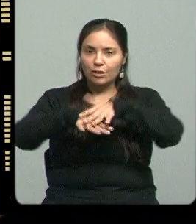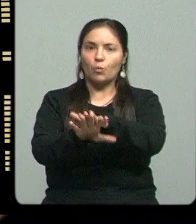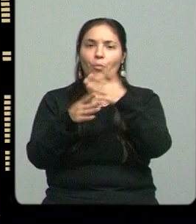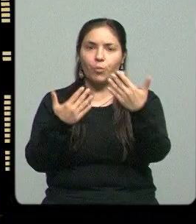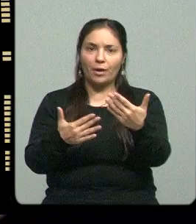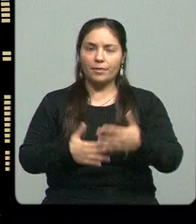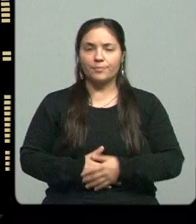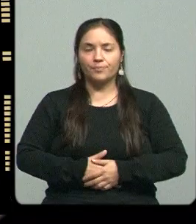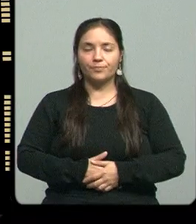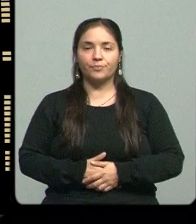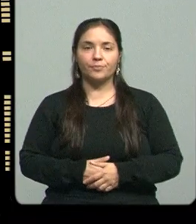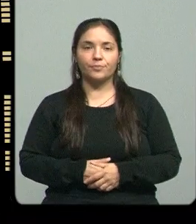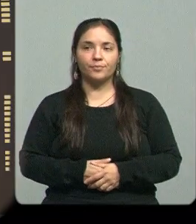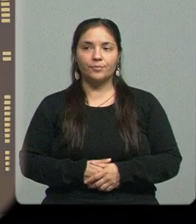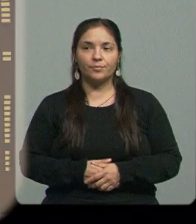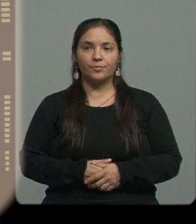inclusión.